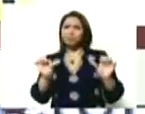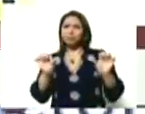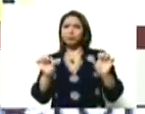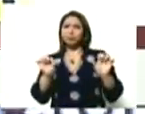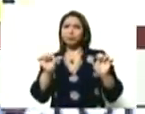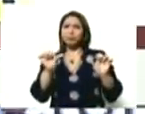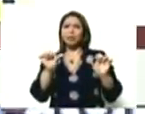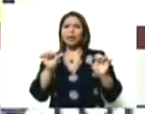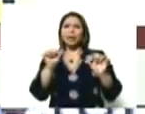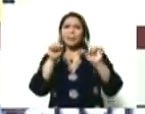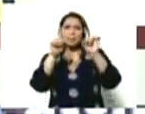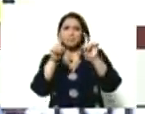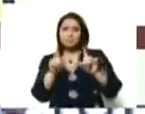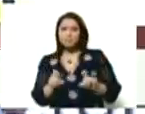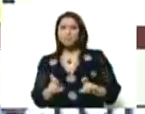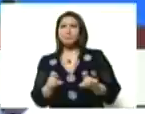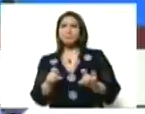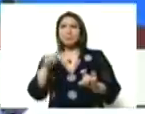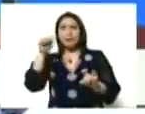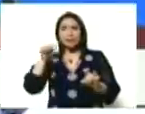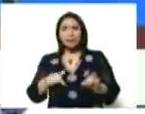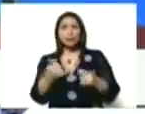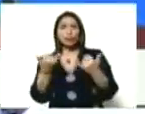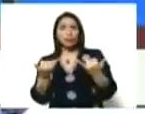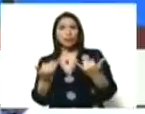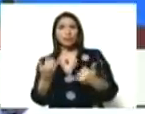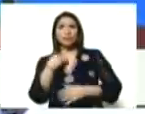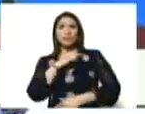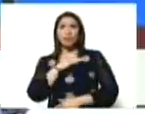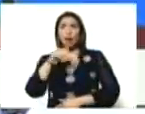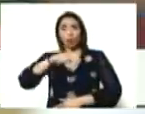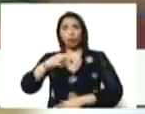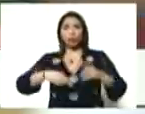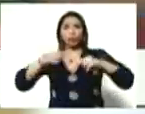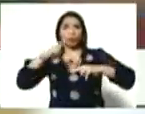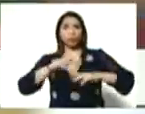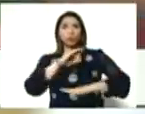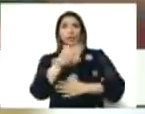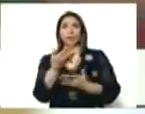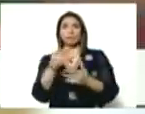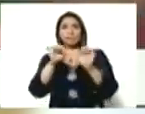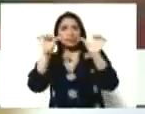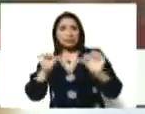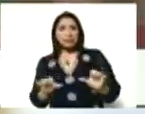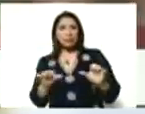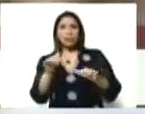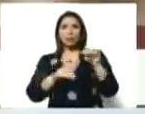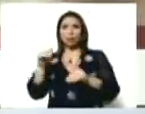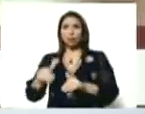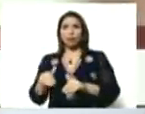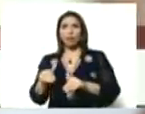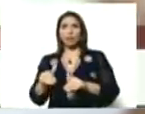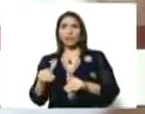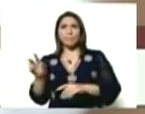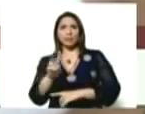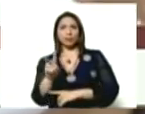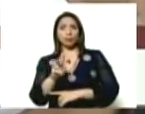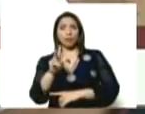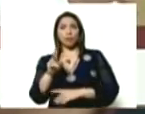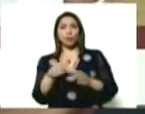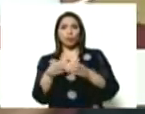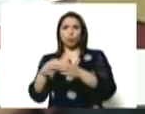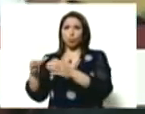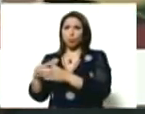la construcción del poder electoral venezolano, en la República Bolivariana de Venezuela, la organización de los procesos electorales